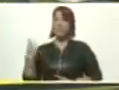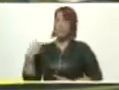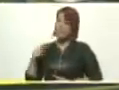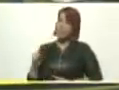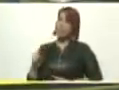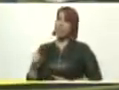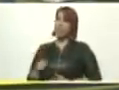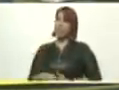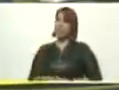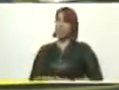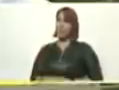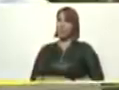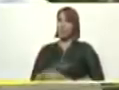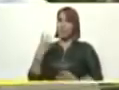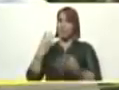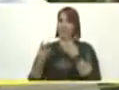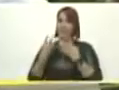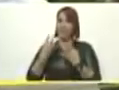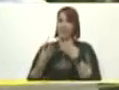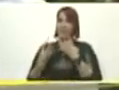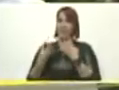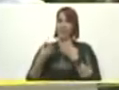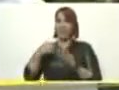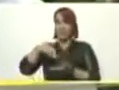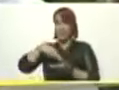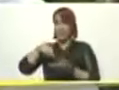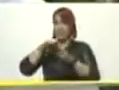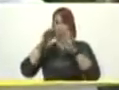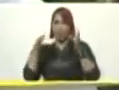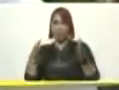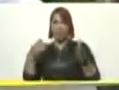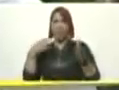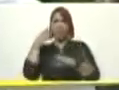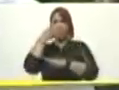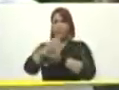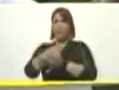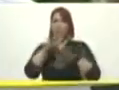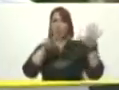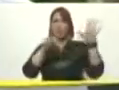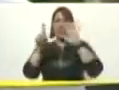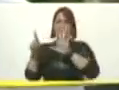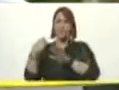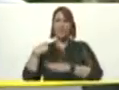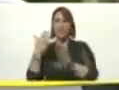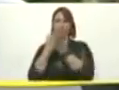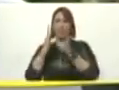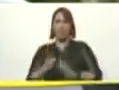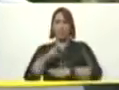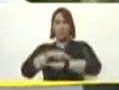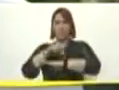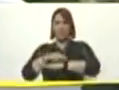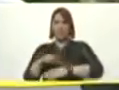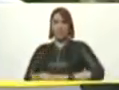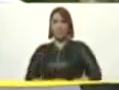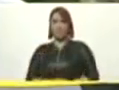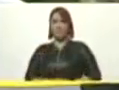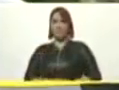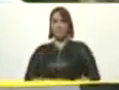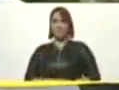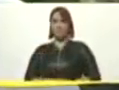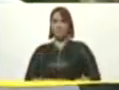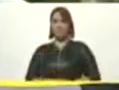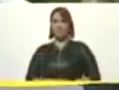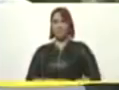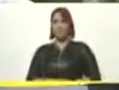de esos festivales tremendo de salsa en el poliedro yo fui en el 86 yo era estudiante de medicina y fui en el 86 al concierto